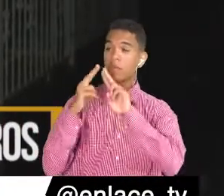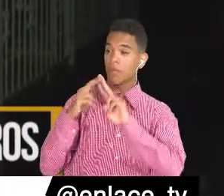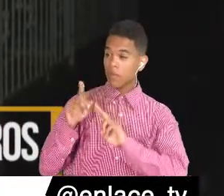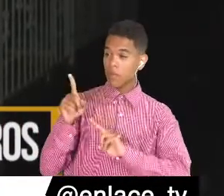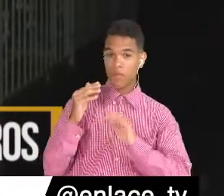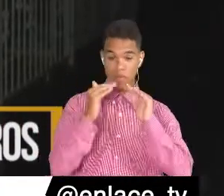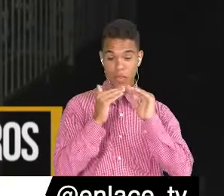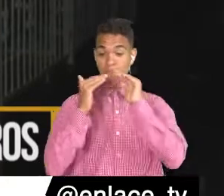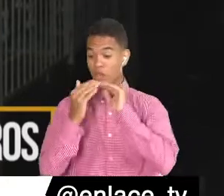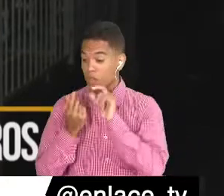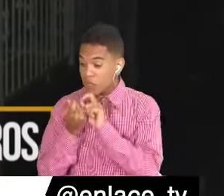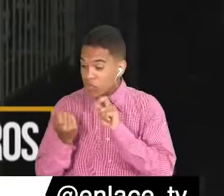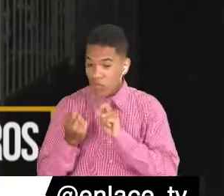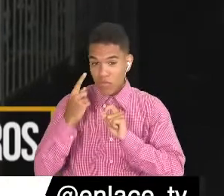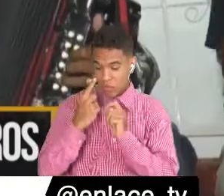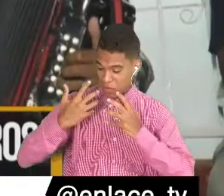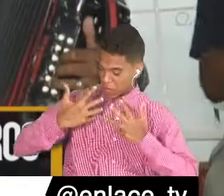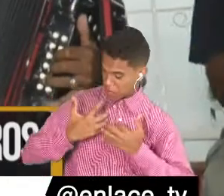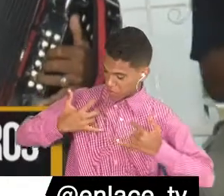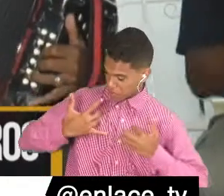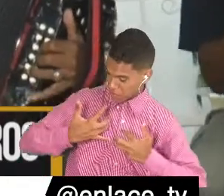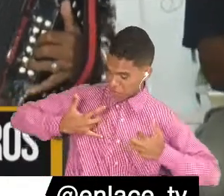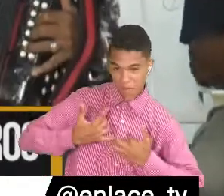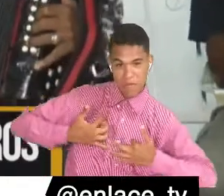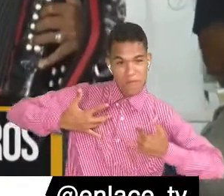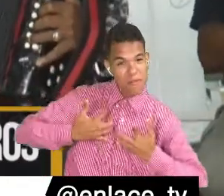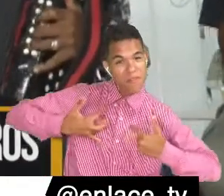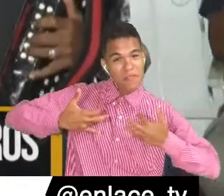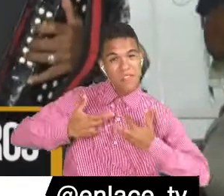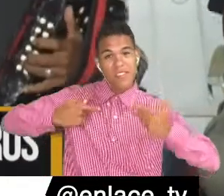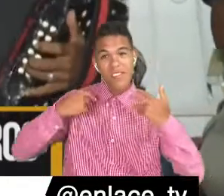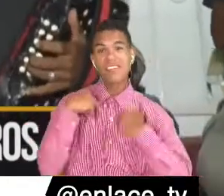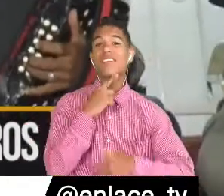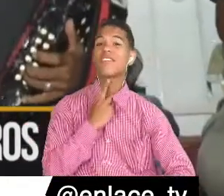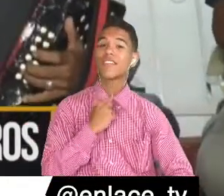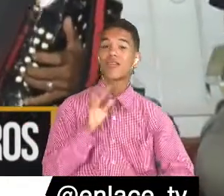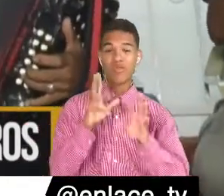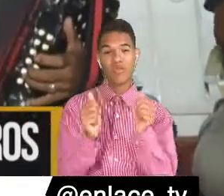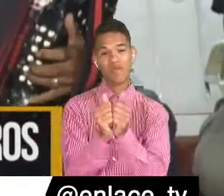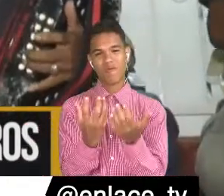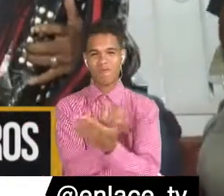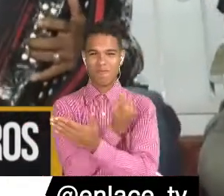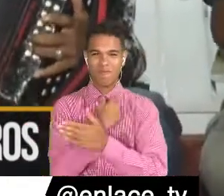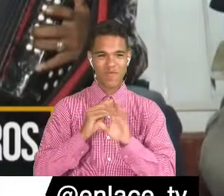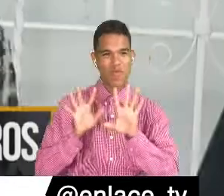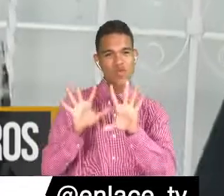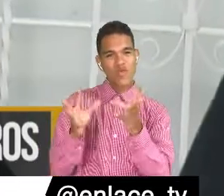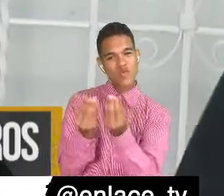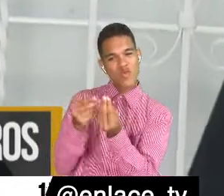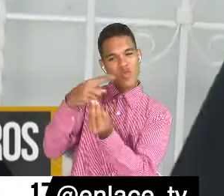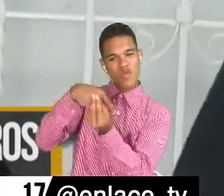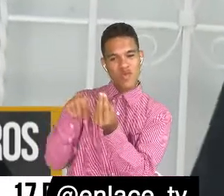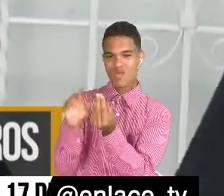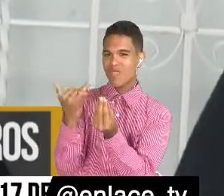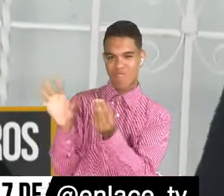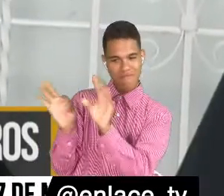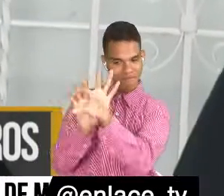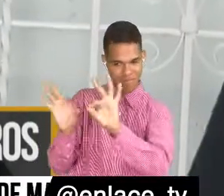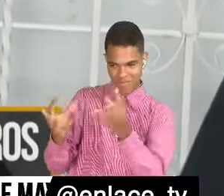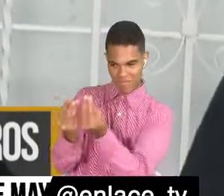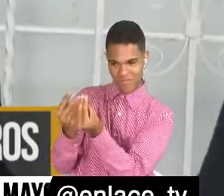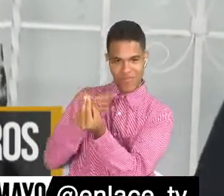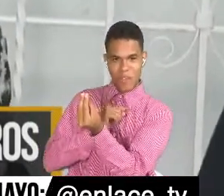él escuchando la música y con ganas de seguirlo acompañando, pero desafortunadamente tenía sus músicos escogidos, entonces